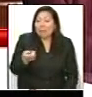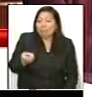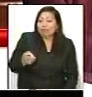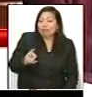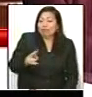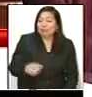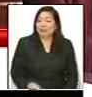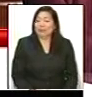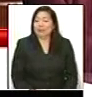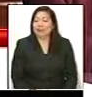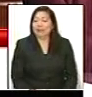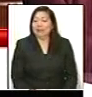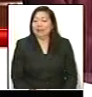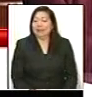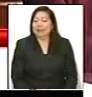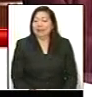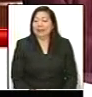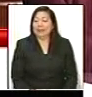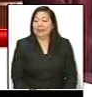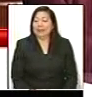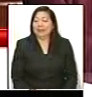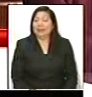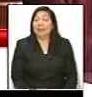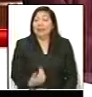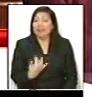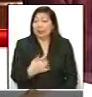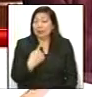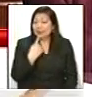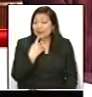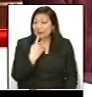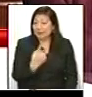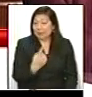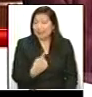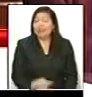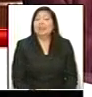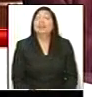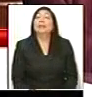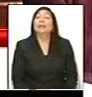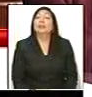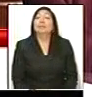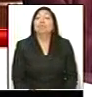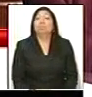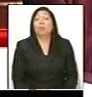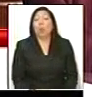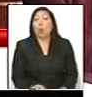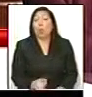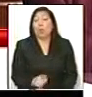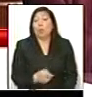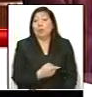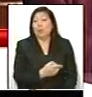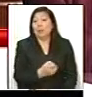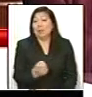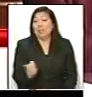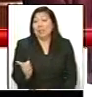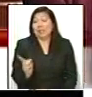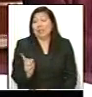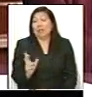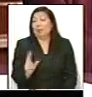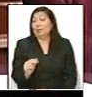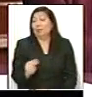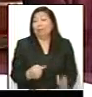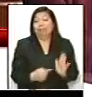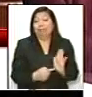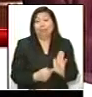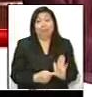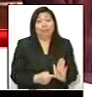aumentarlos. Y ya nosotros dijimos, presidenta, y estuvimos cuando ustedes, a muchos de ustedes no habían